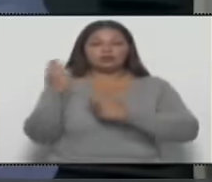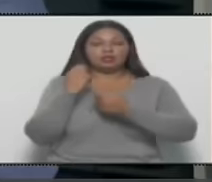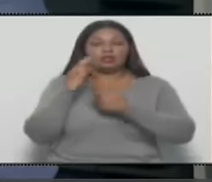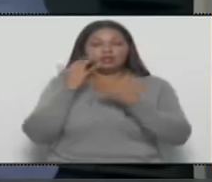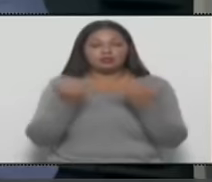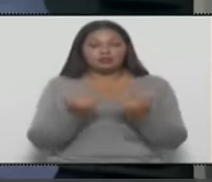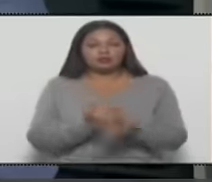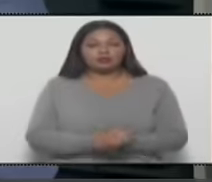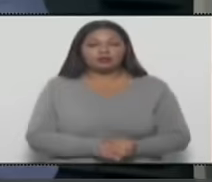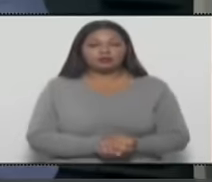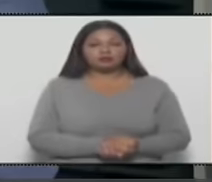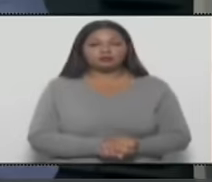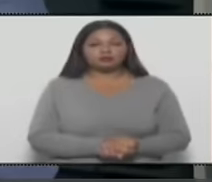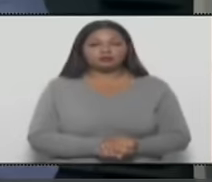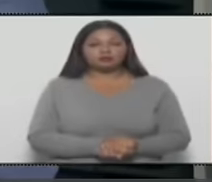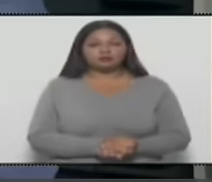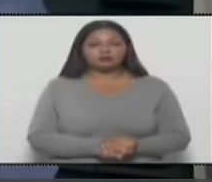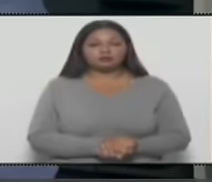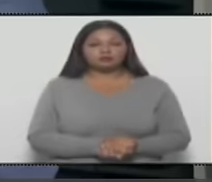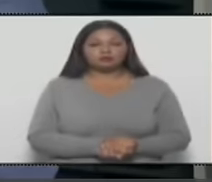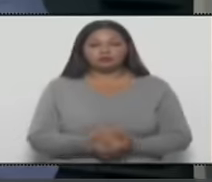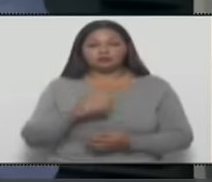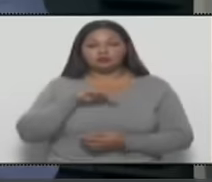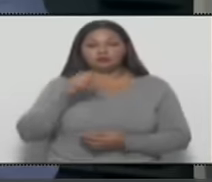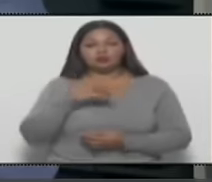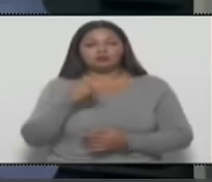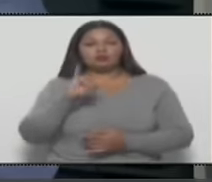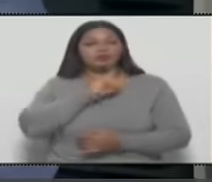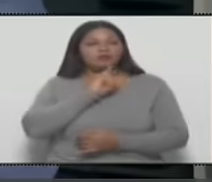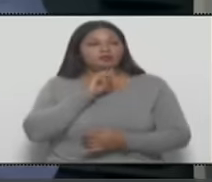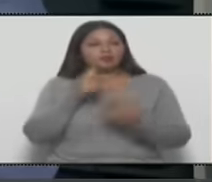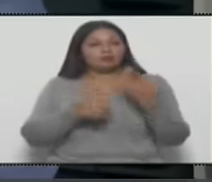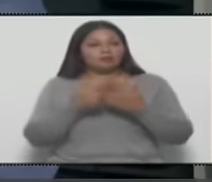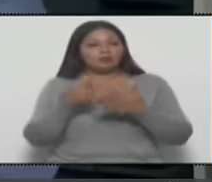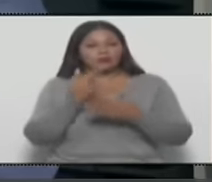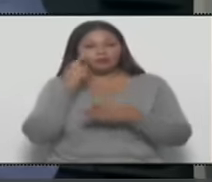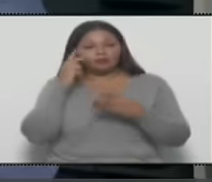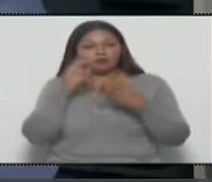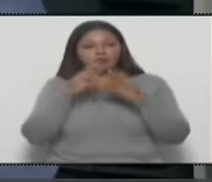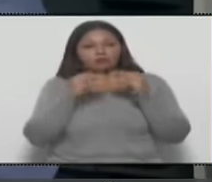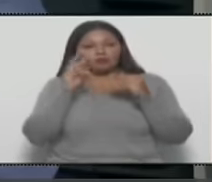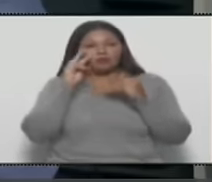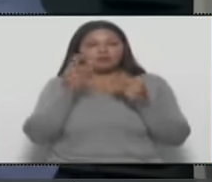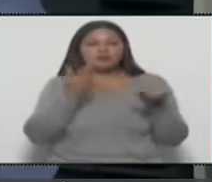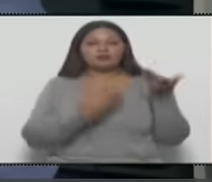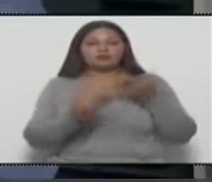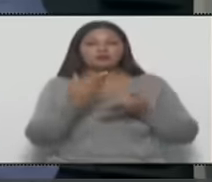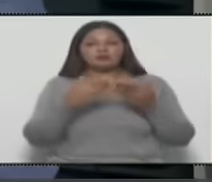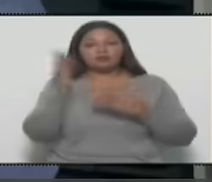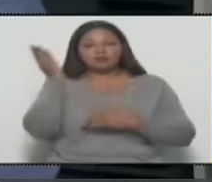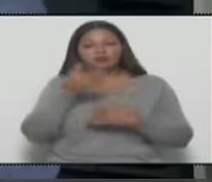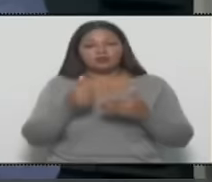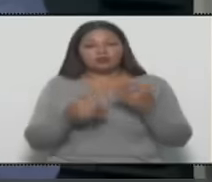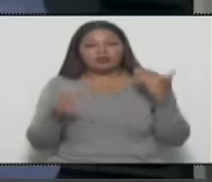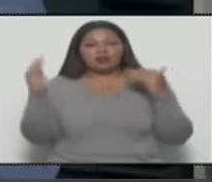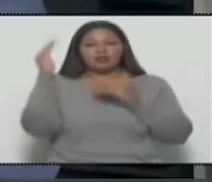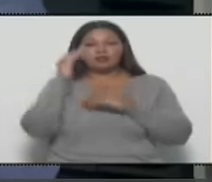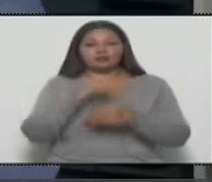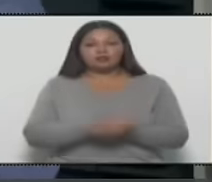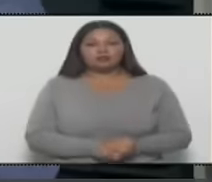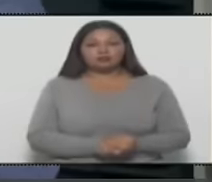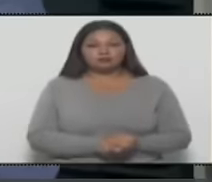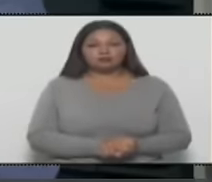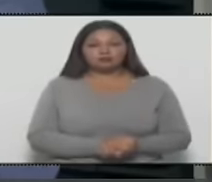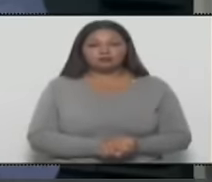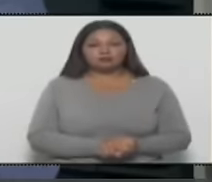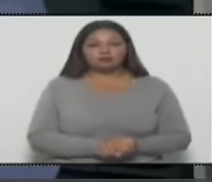inclusive nosotros lo que hemos identificado es más que todo denegación de servicios en un gran porcentaje. Pero también es